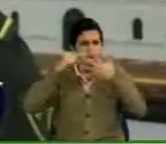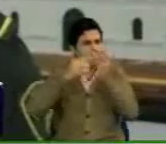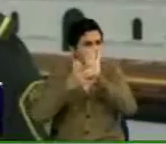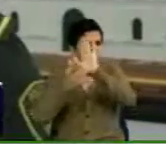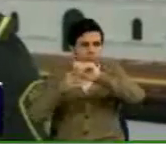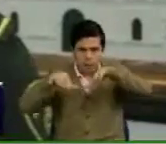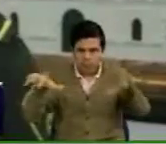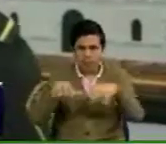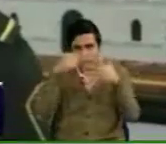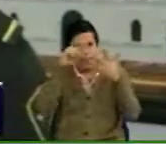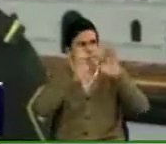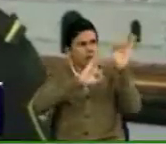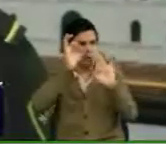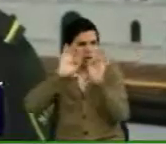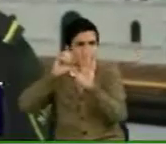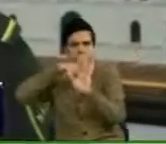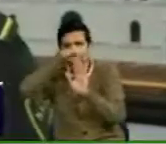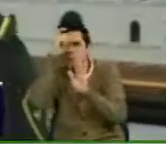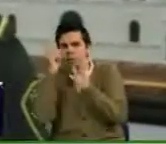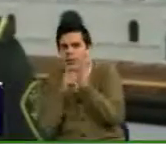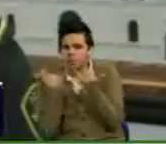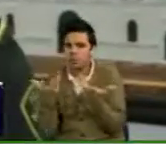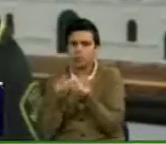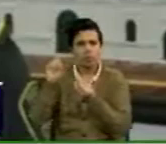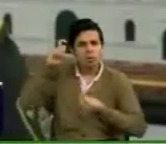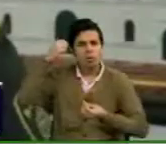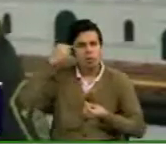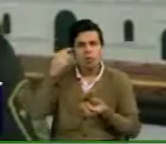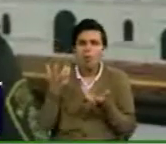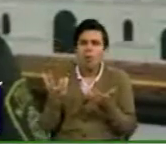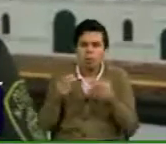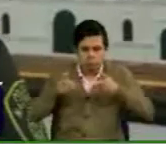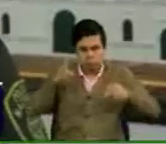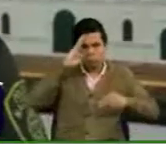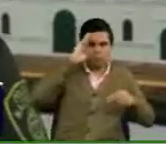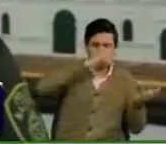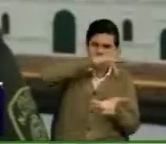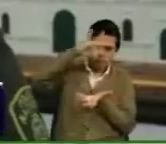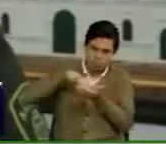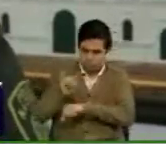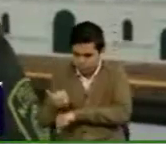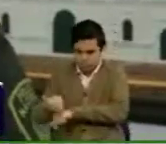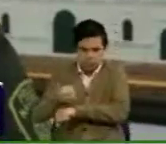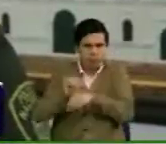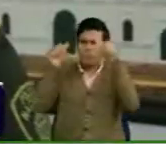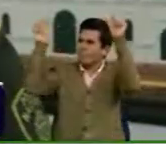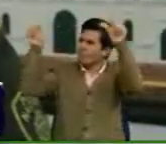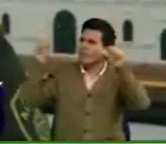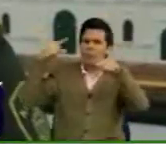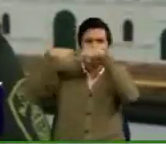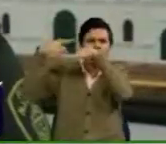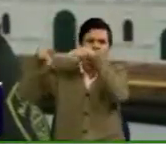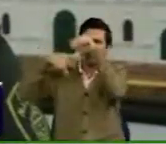integrados por funcionarios de la Secretaría de Gobierno, con policía, quien hacen el acompañamiento para desmontar toda aquella publicidad que no